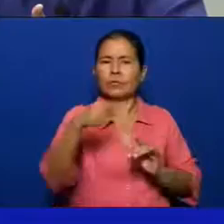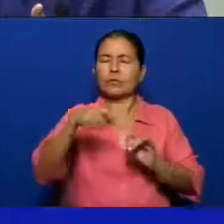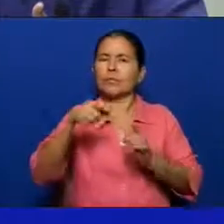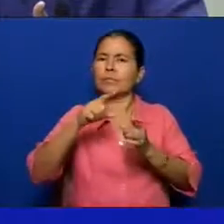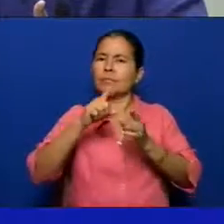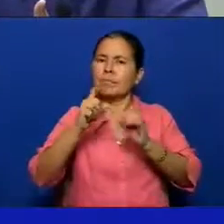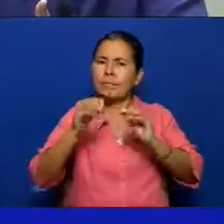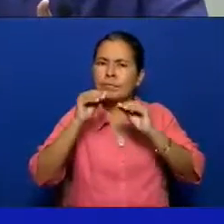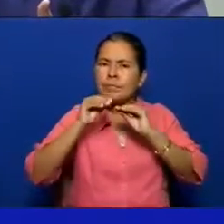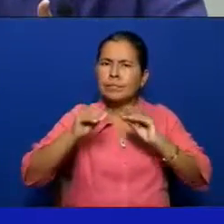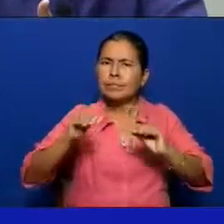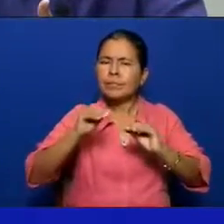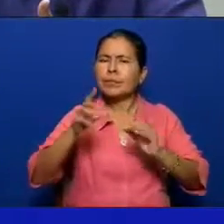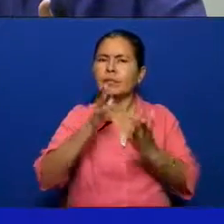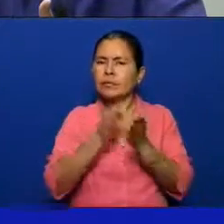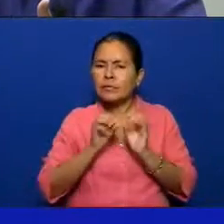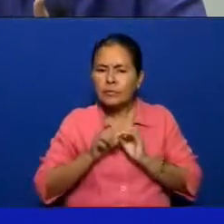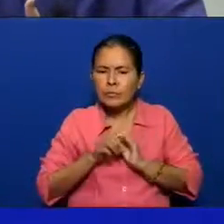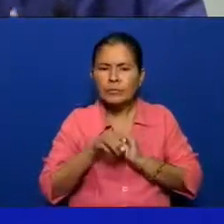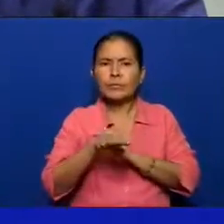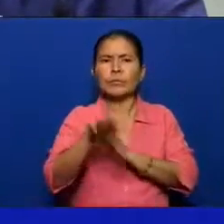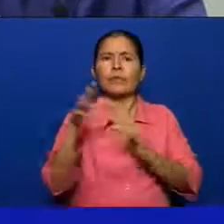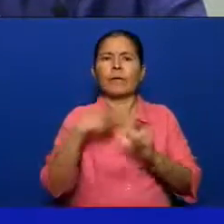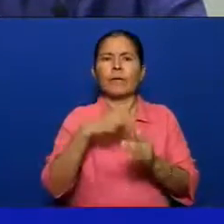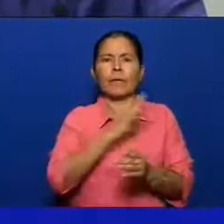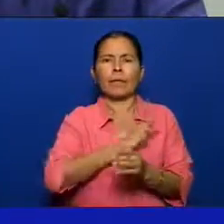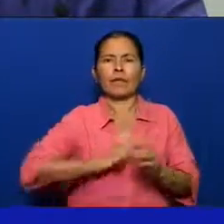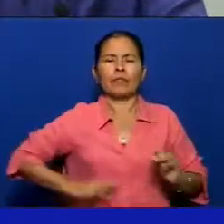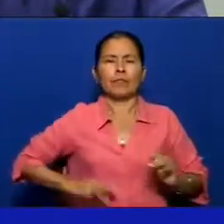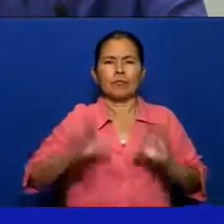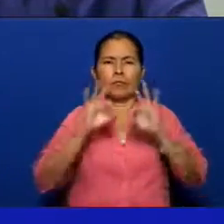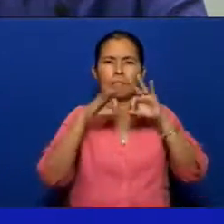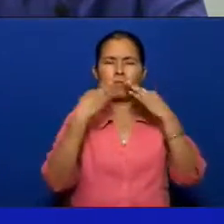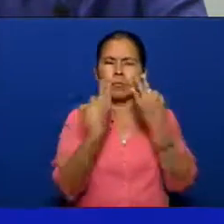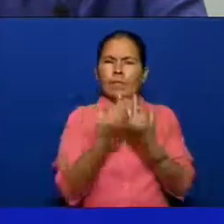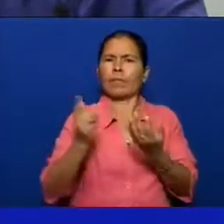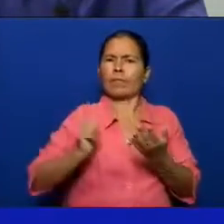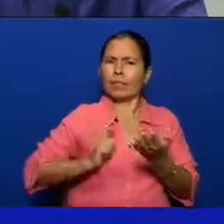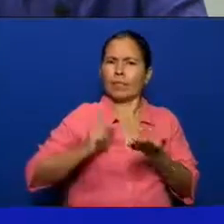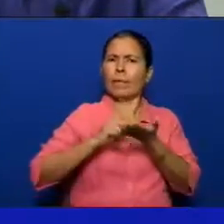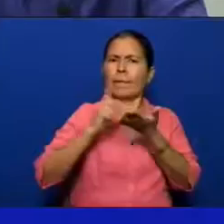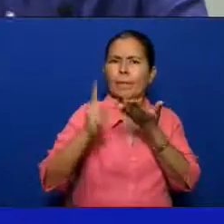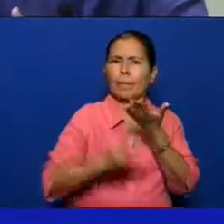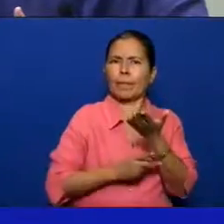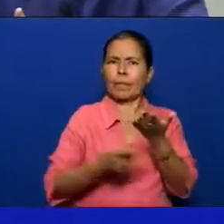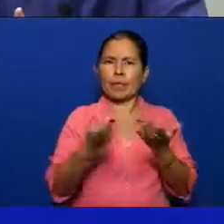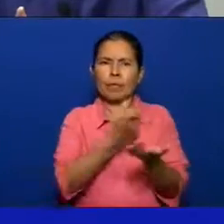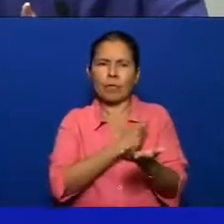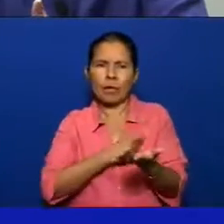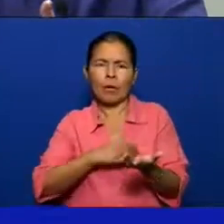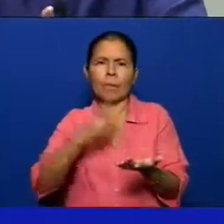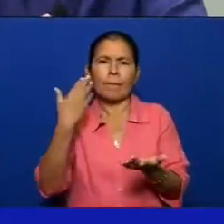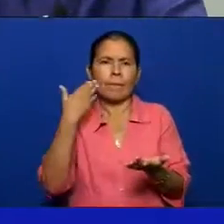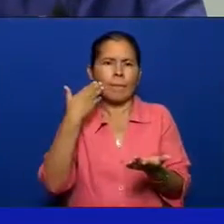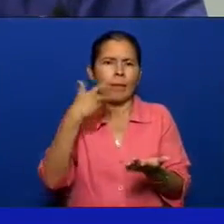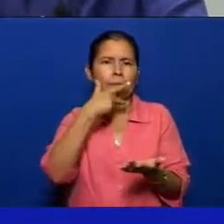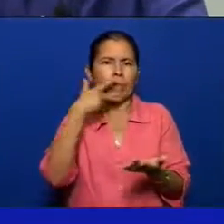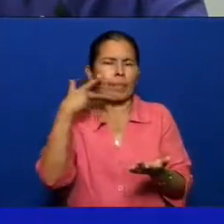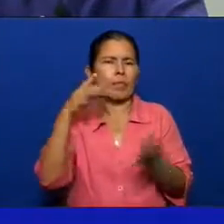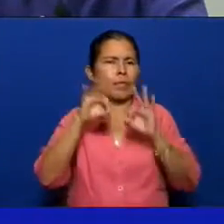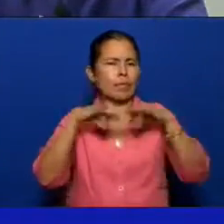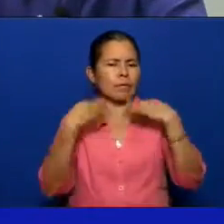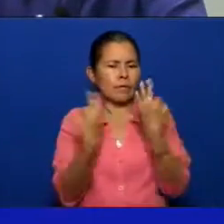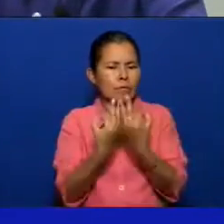puliendo. De hecho, el Ministerio de la Familia tiene un programa que se llama Escuelas de Madres y Padres, en donde está promoviendo estos